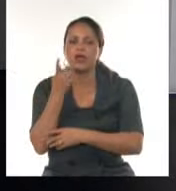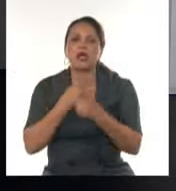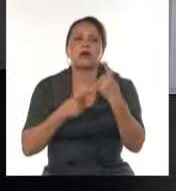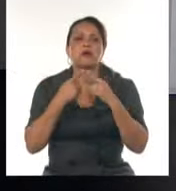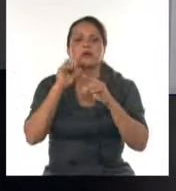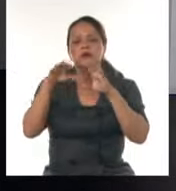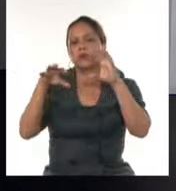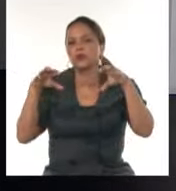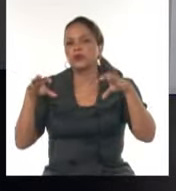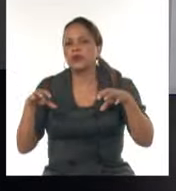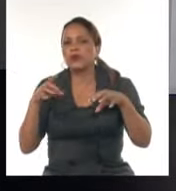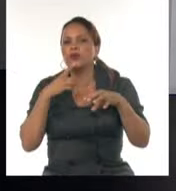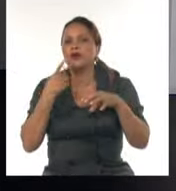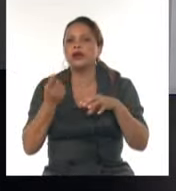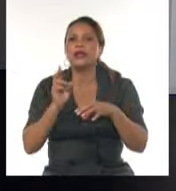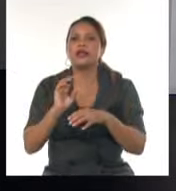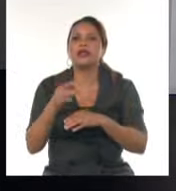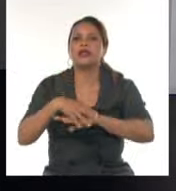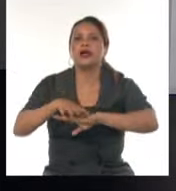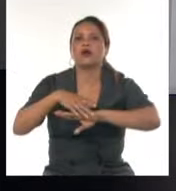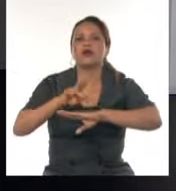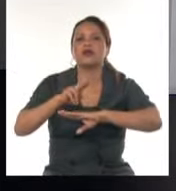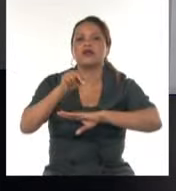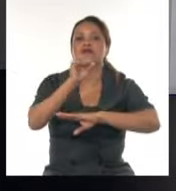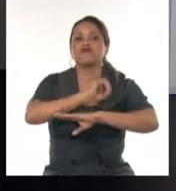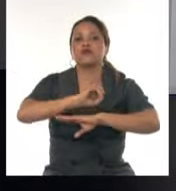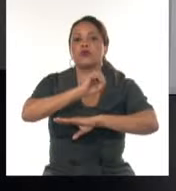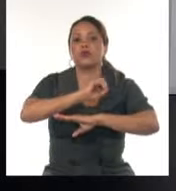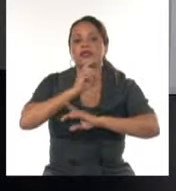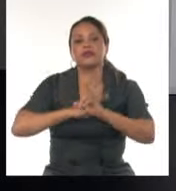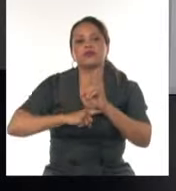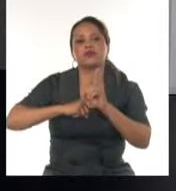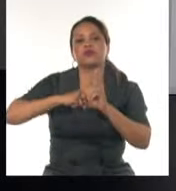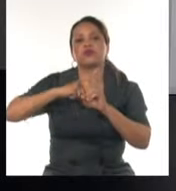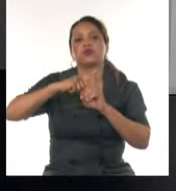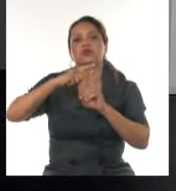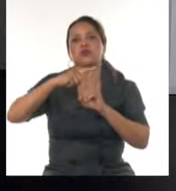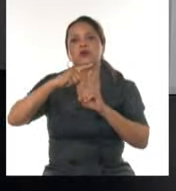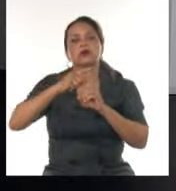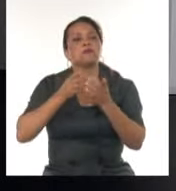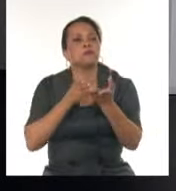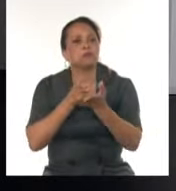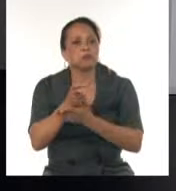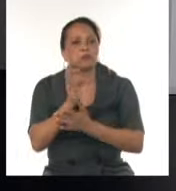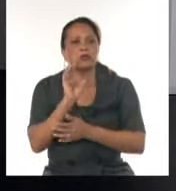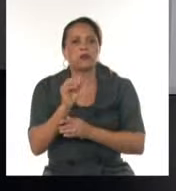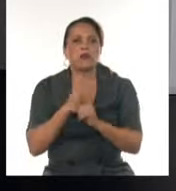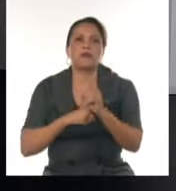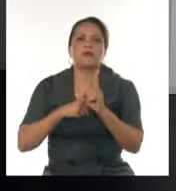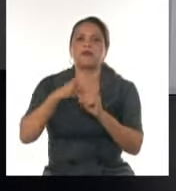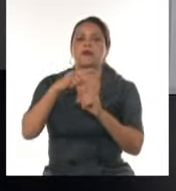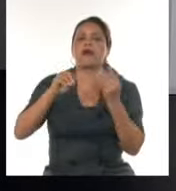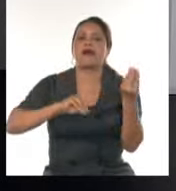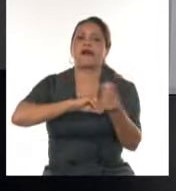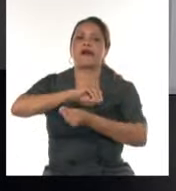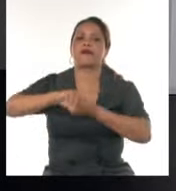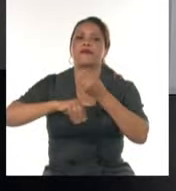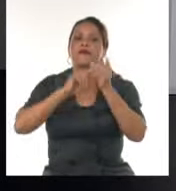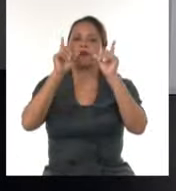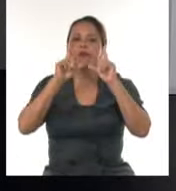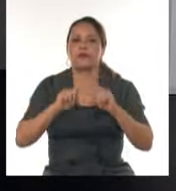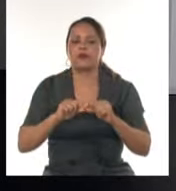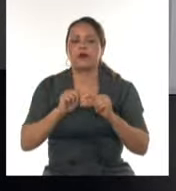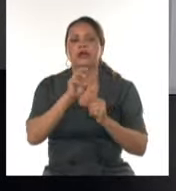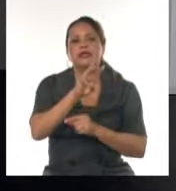lluvias hacia zonas de la costa norte oriental. Y las temperaturas extremas se mantienen elevadas y con poca variación. Máximas de